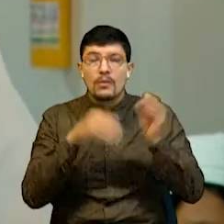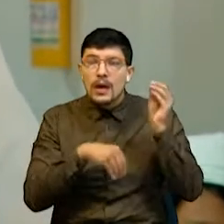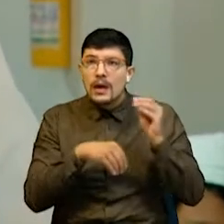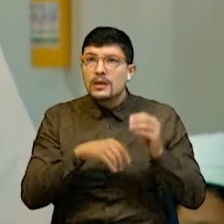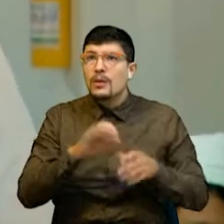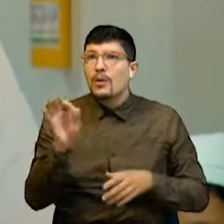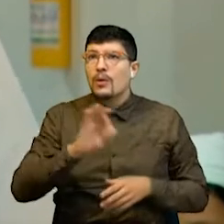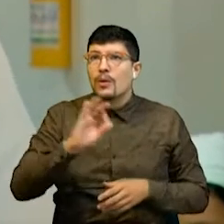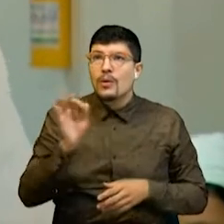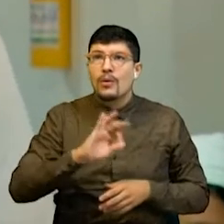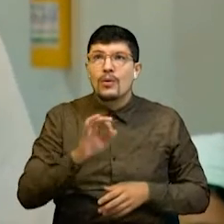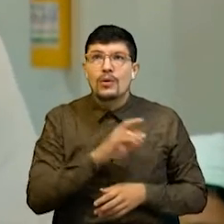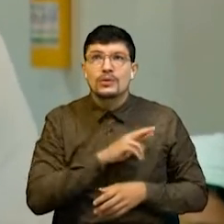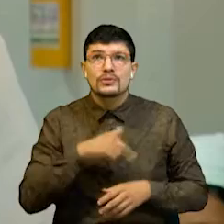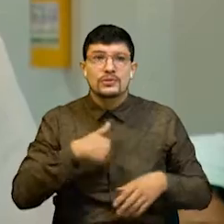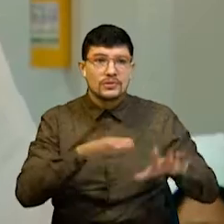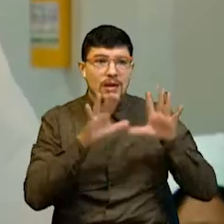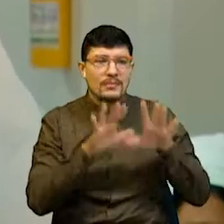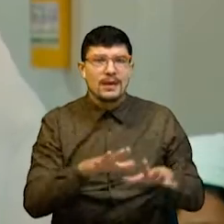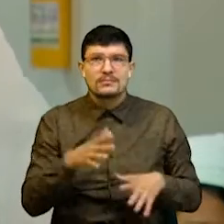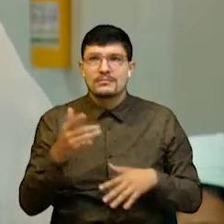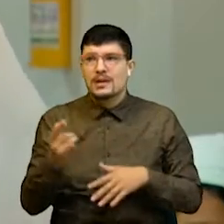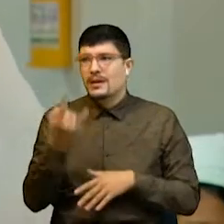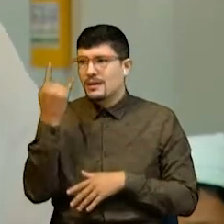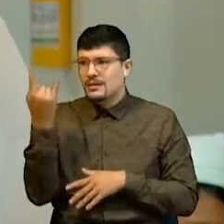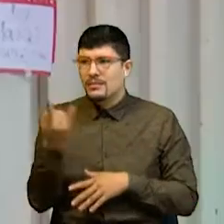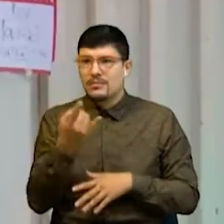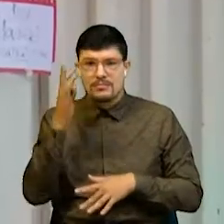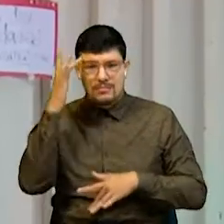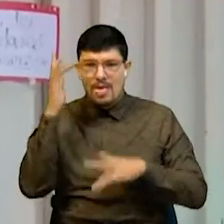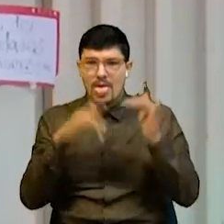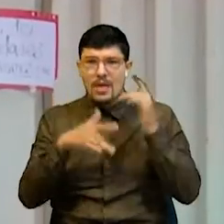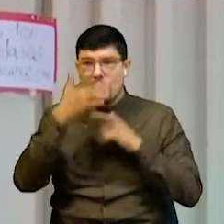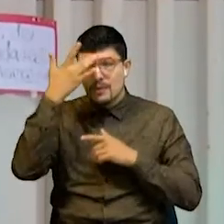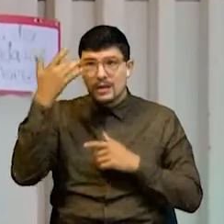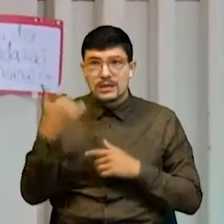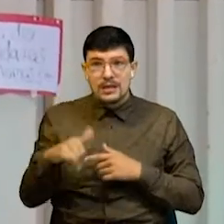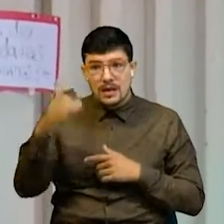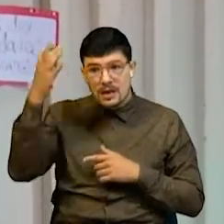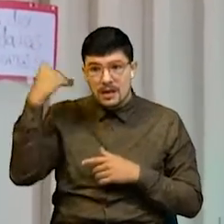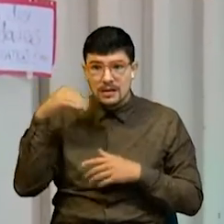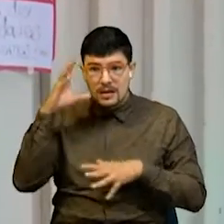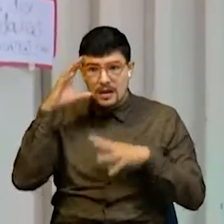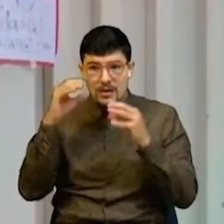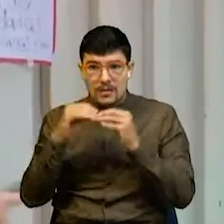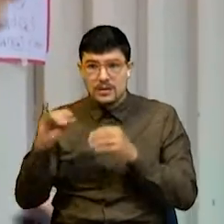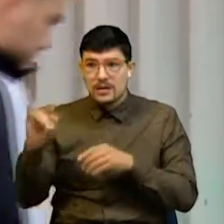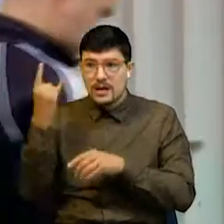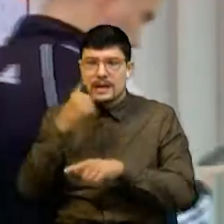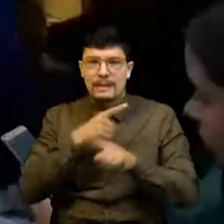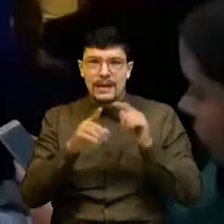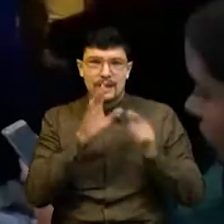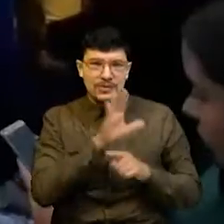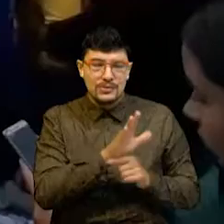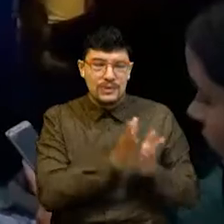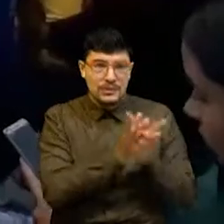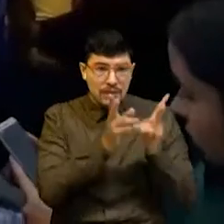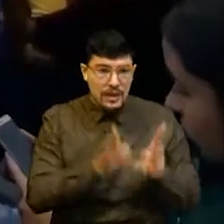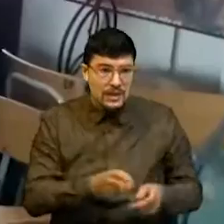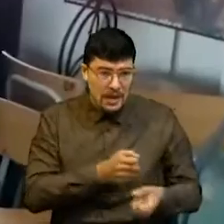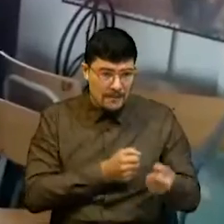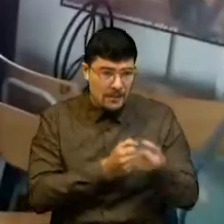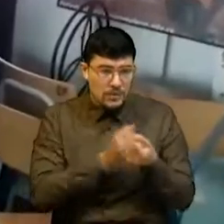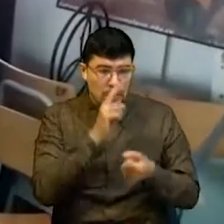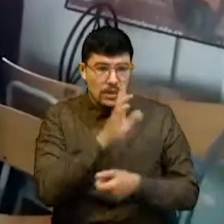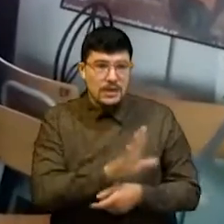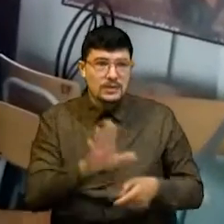que nos vamos a paro, sería algo como que incoherente porque ya habíamos acordado algo. Los estudiantes apoyan lo nacional y piden que no se